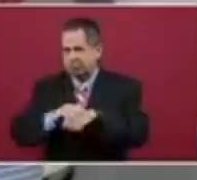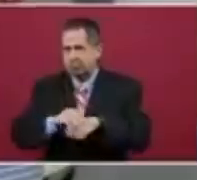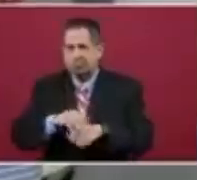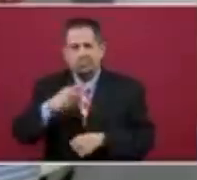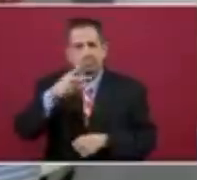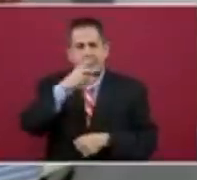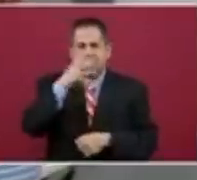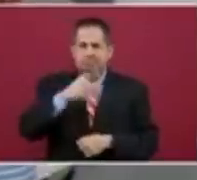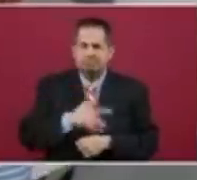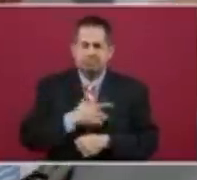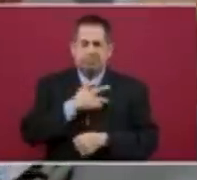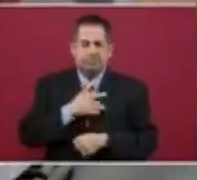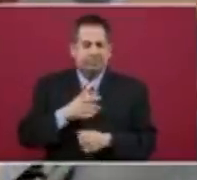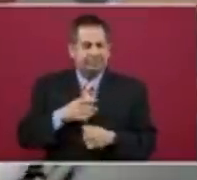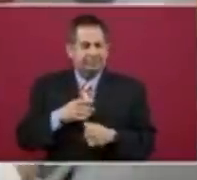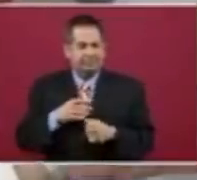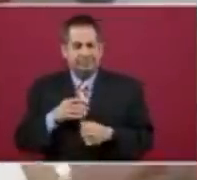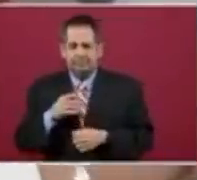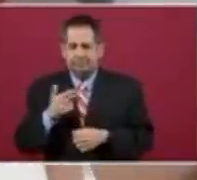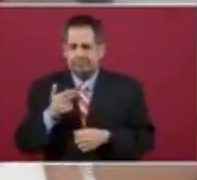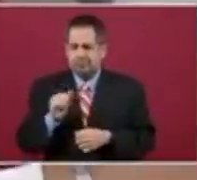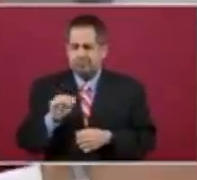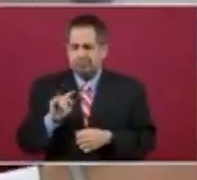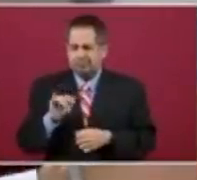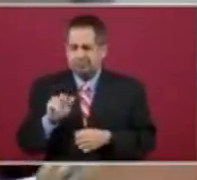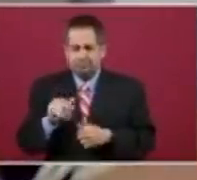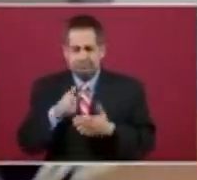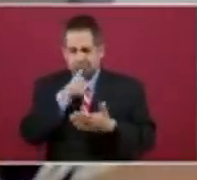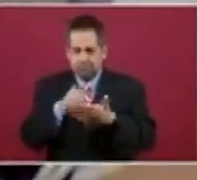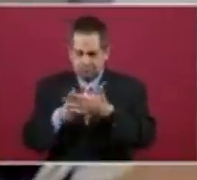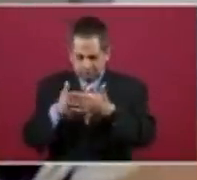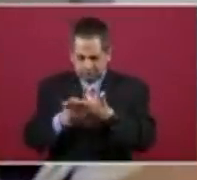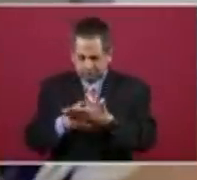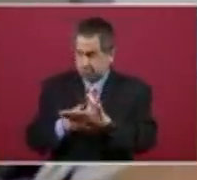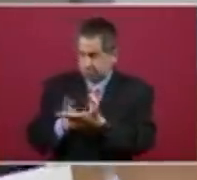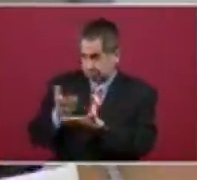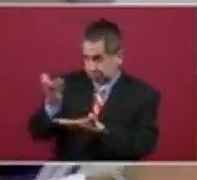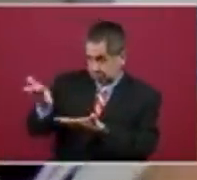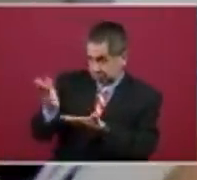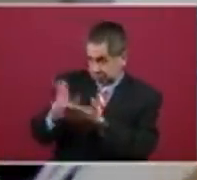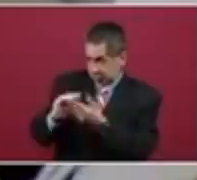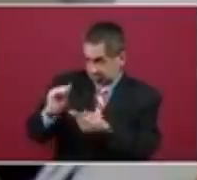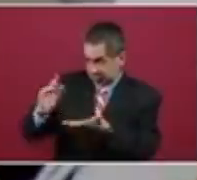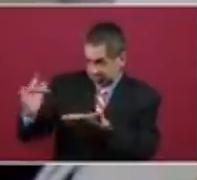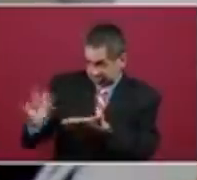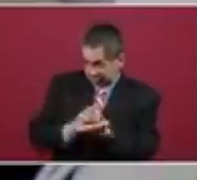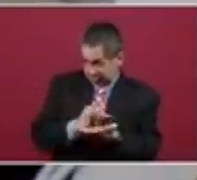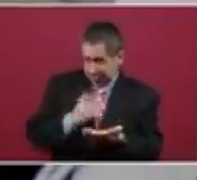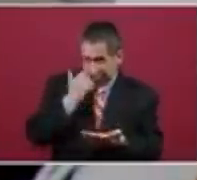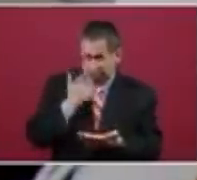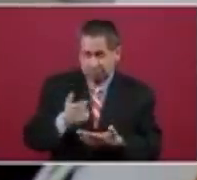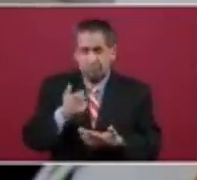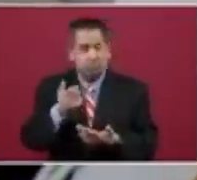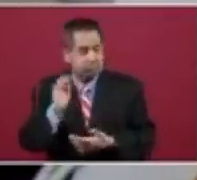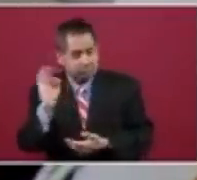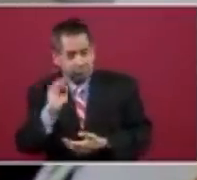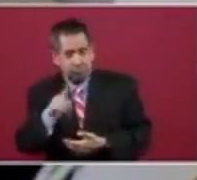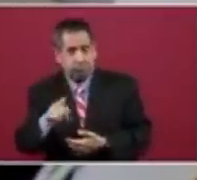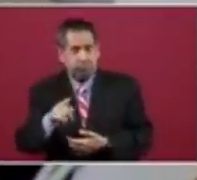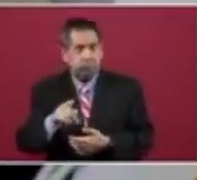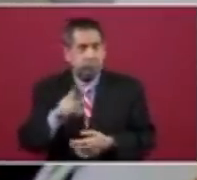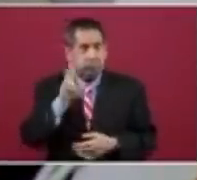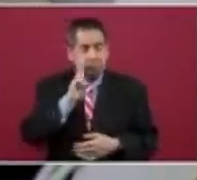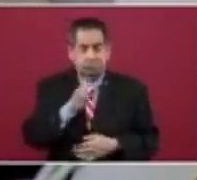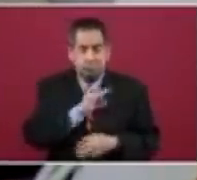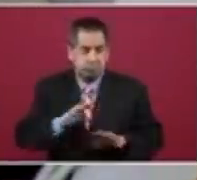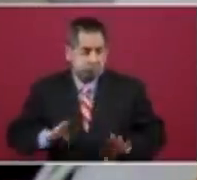humanitaria, si en el contenido de esa carta le pide este apoyo, si están las condiciones y